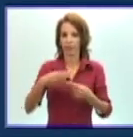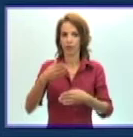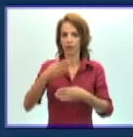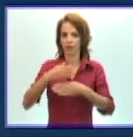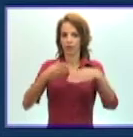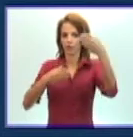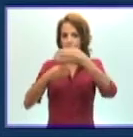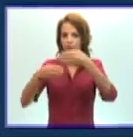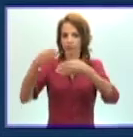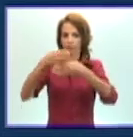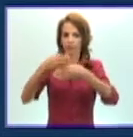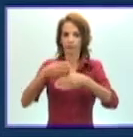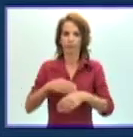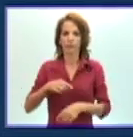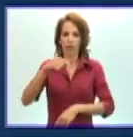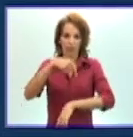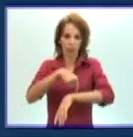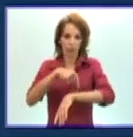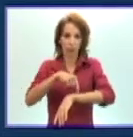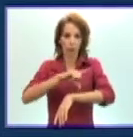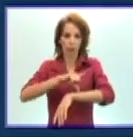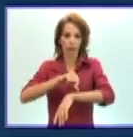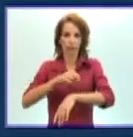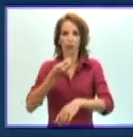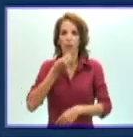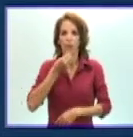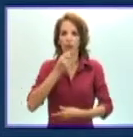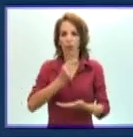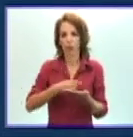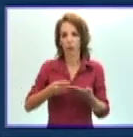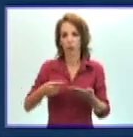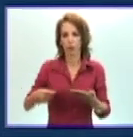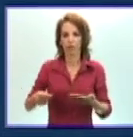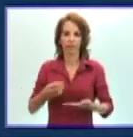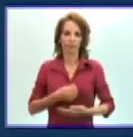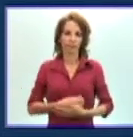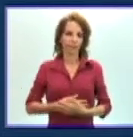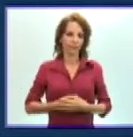Y vamos a dejar un tiempo para que puedan copiar.